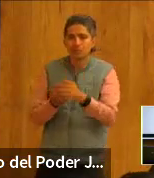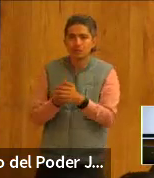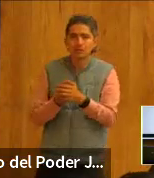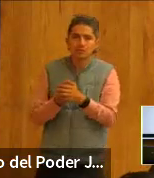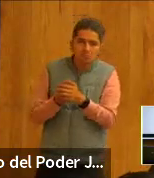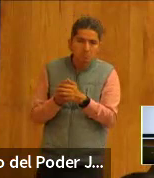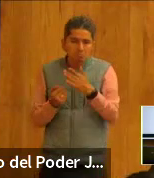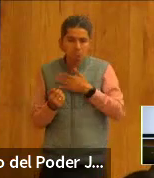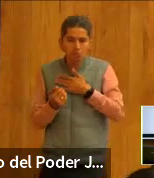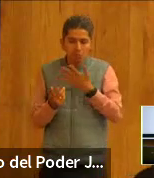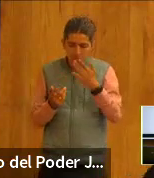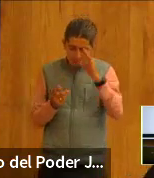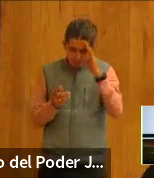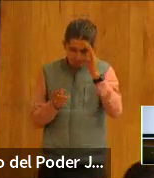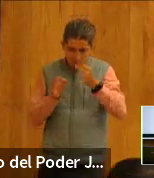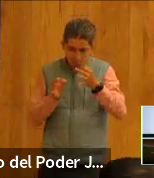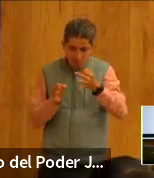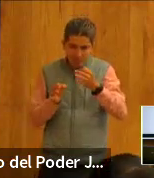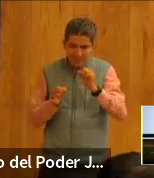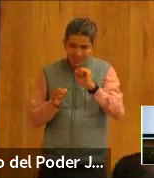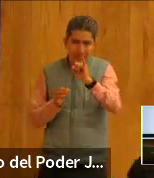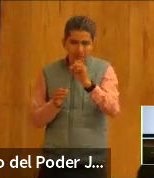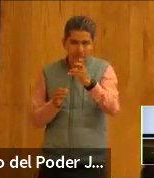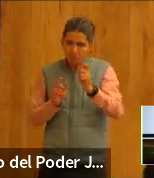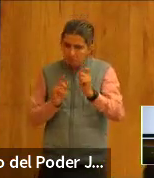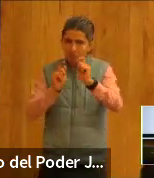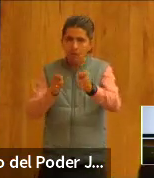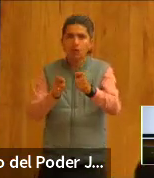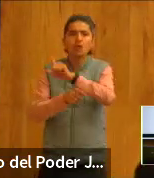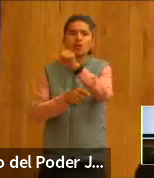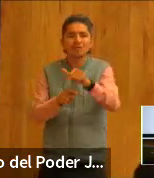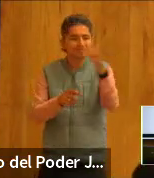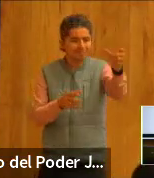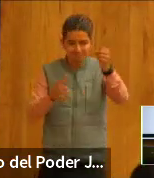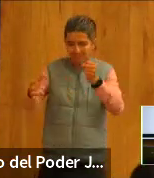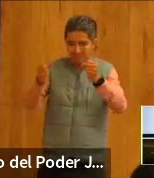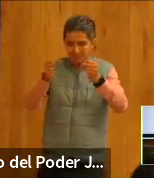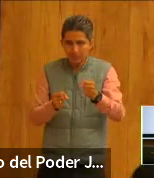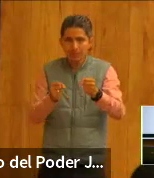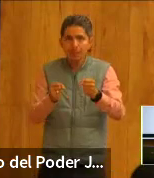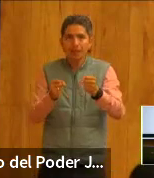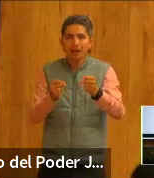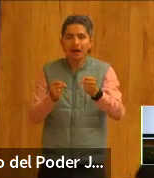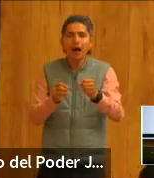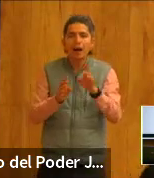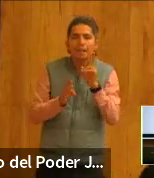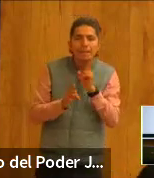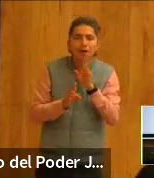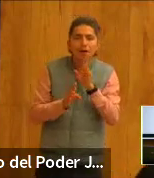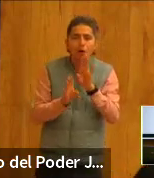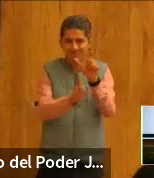Otorgo esta medida. Y cuando nos venimos a audiencia preliminar en etapa de medidas